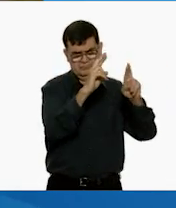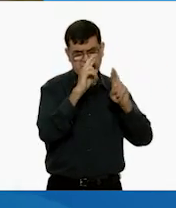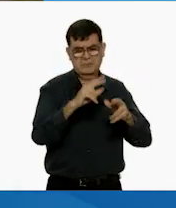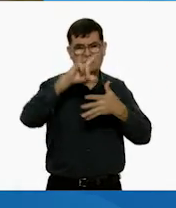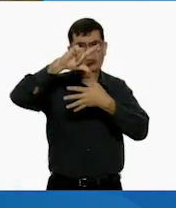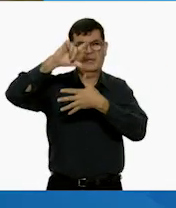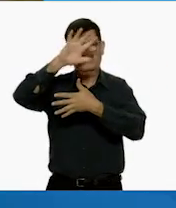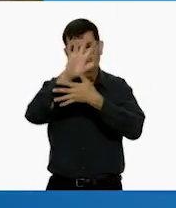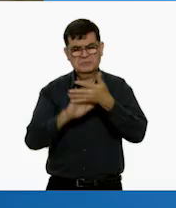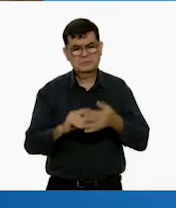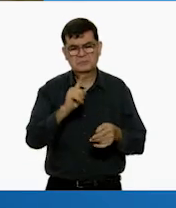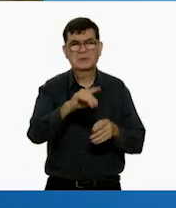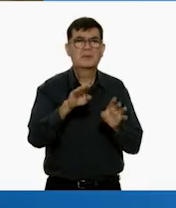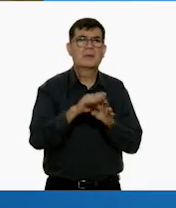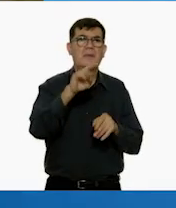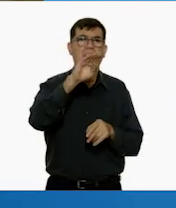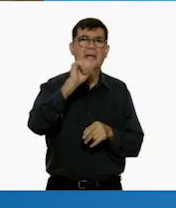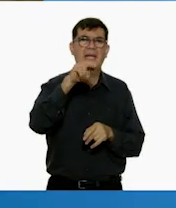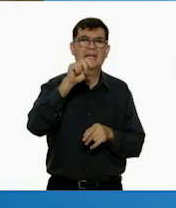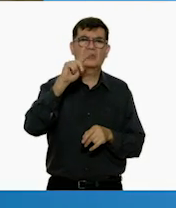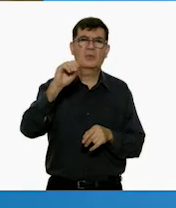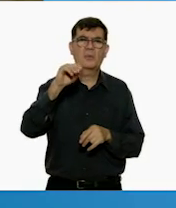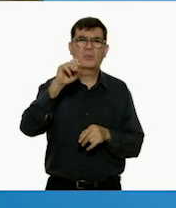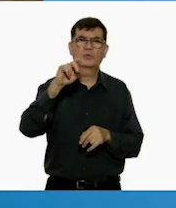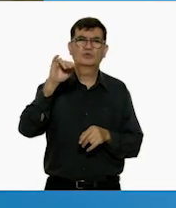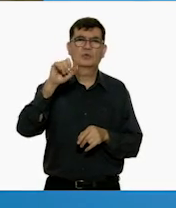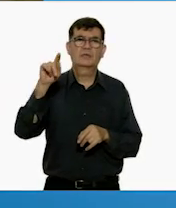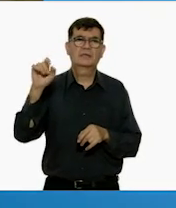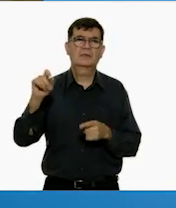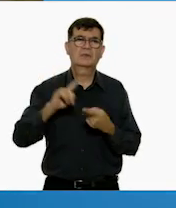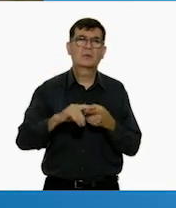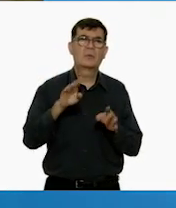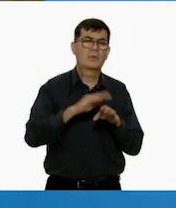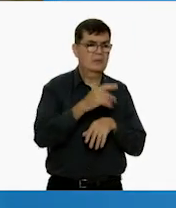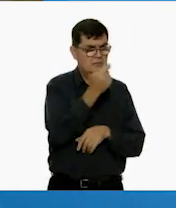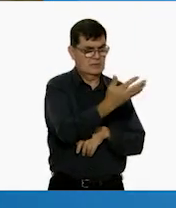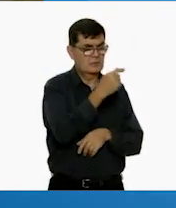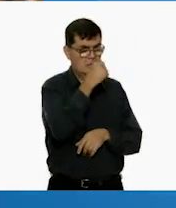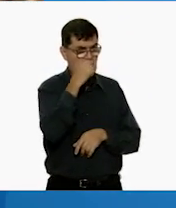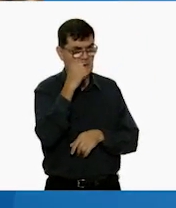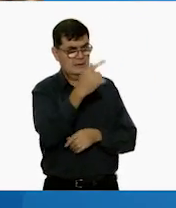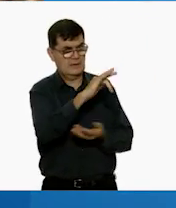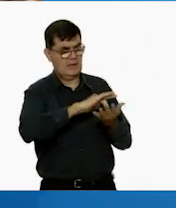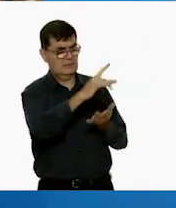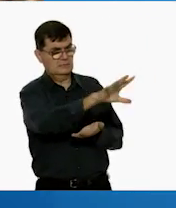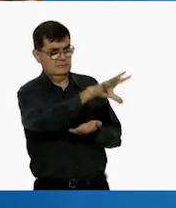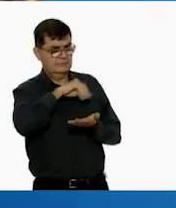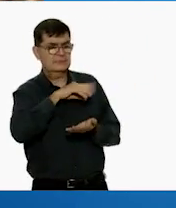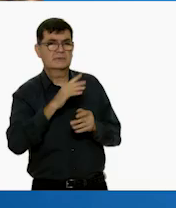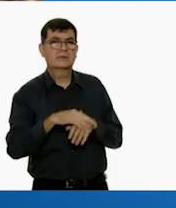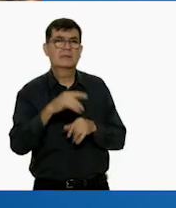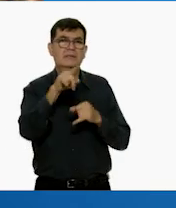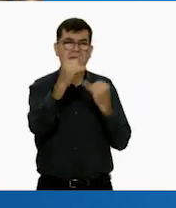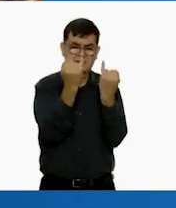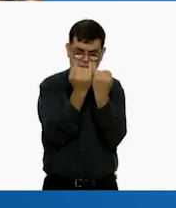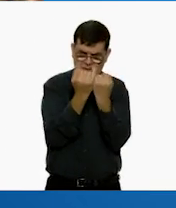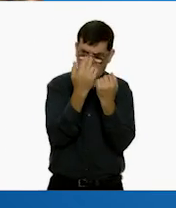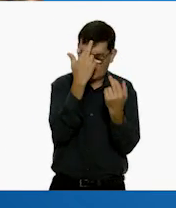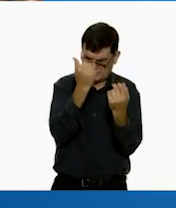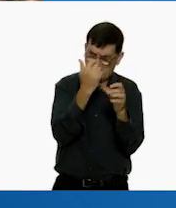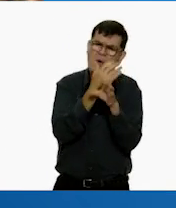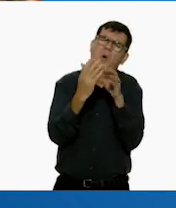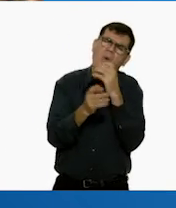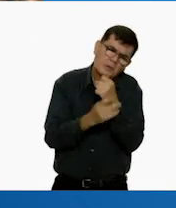partes. Benito Mussolini se llamó Benito por Benito Juárez. Pero también tienen razón en algunas